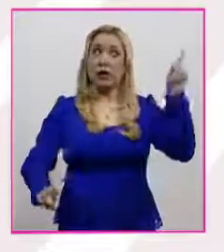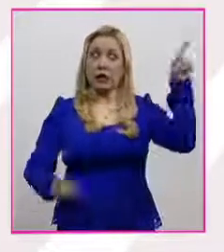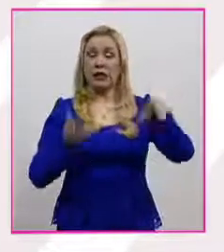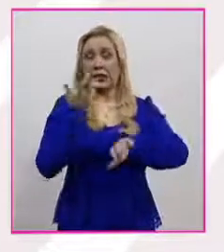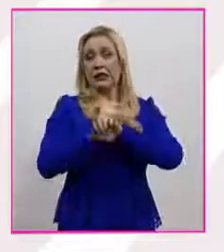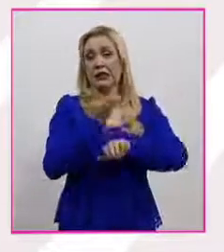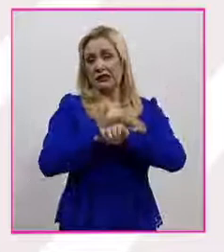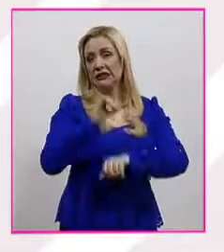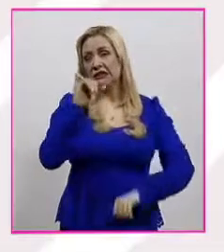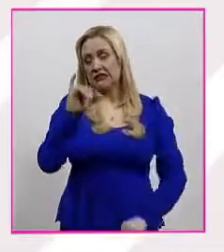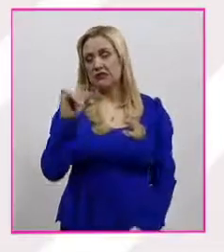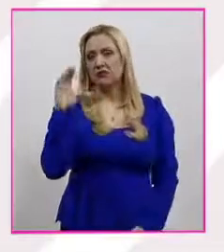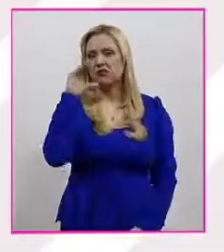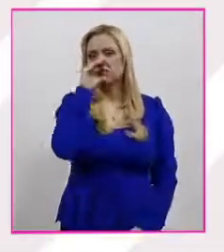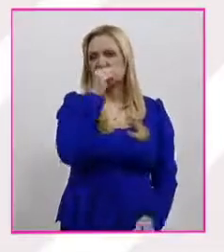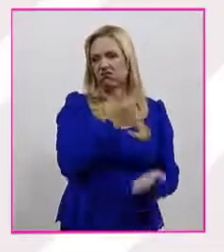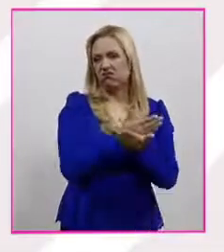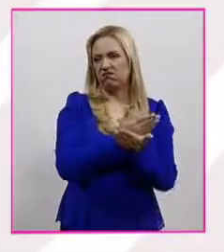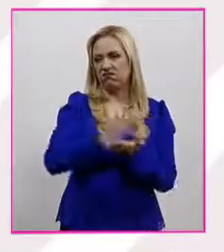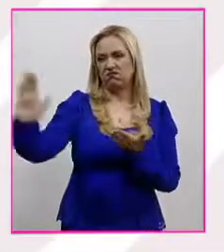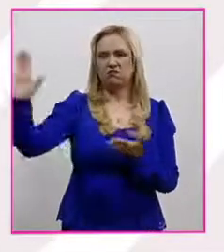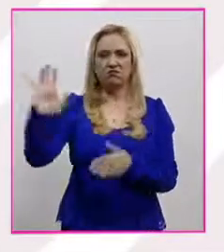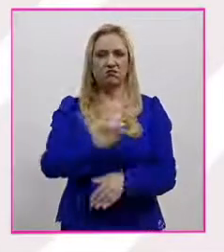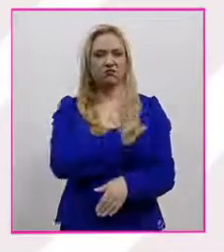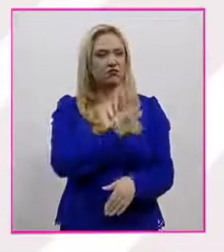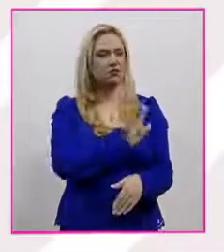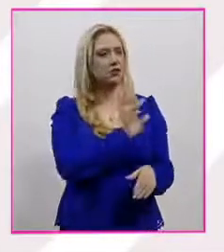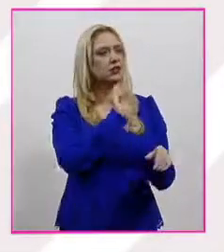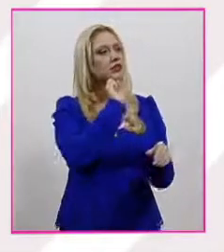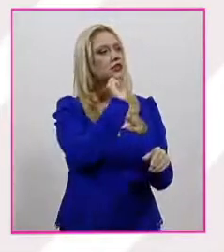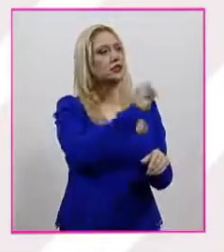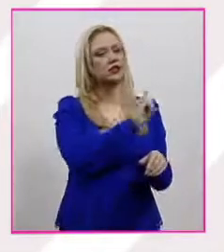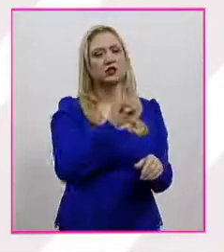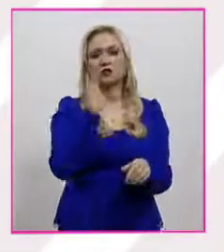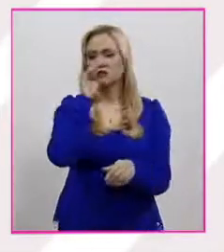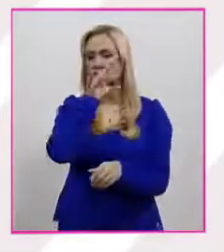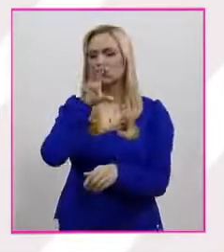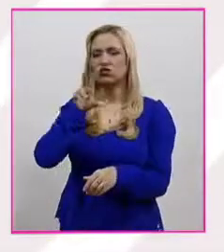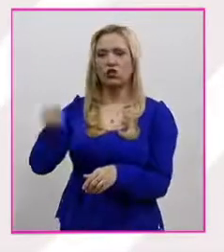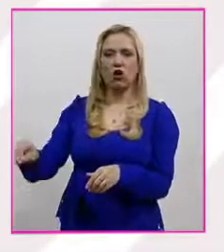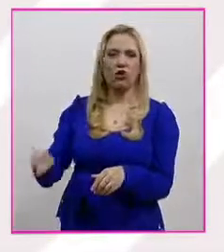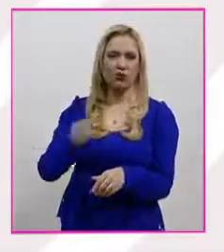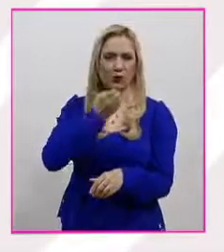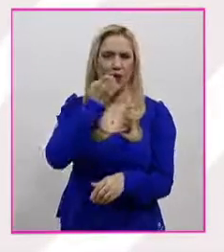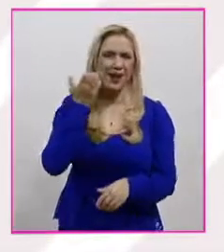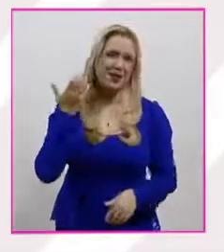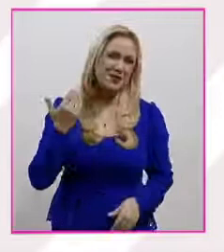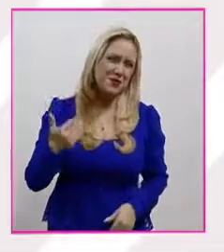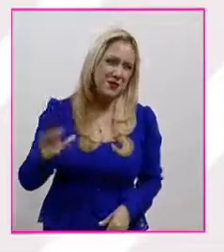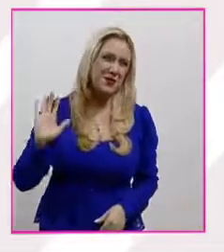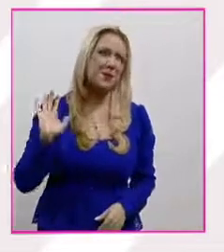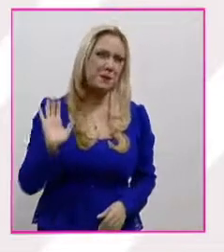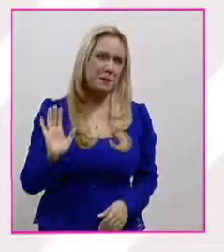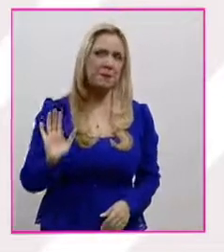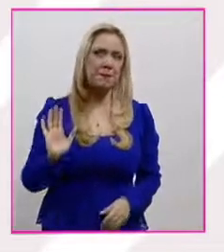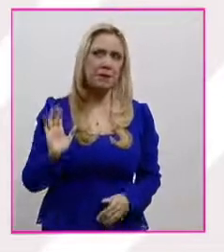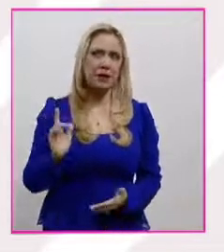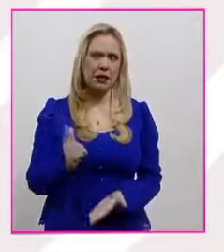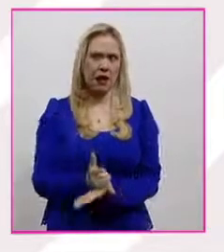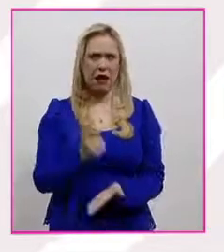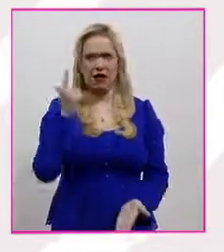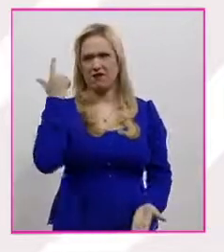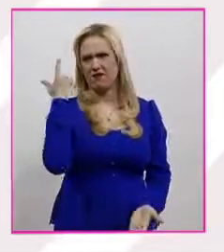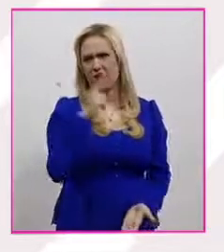o en Sudáfrica con el apartheid, genera estas brechas de desigualdad graves que están asociadas también a